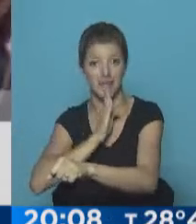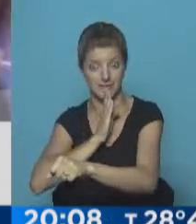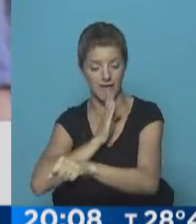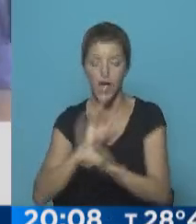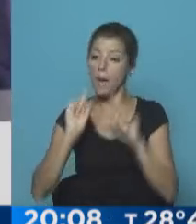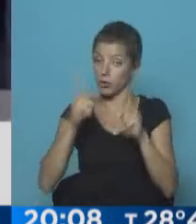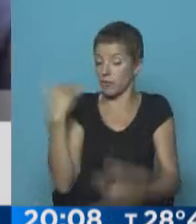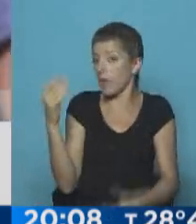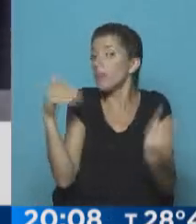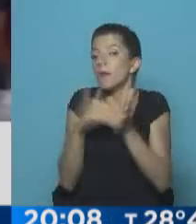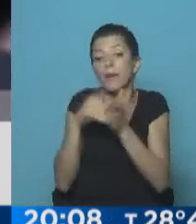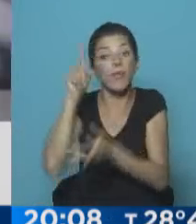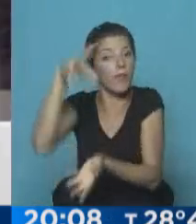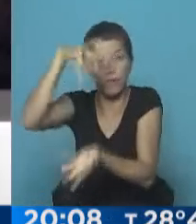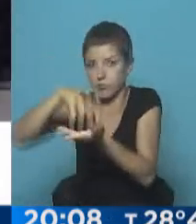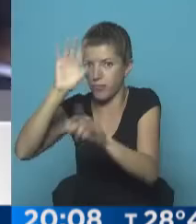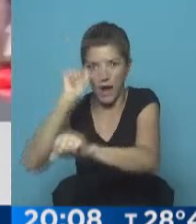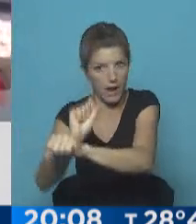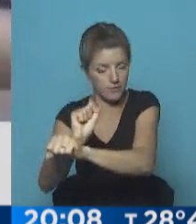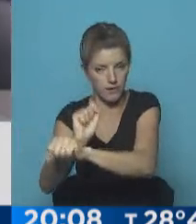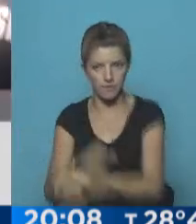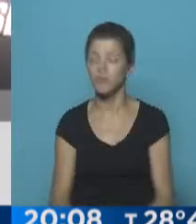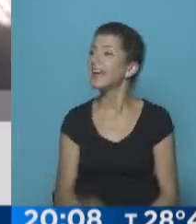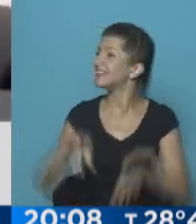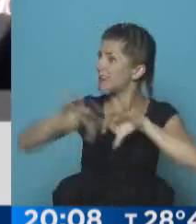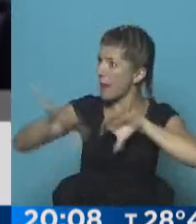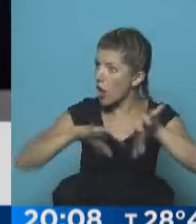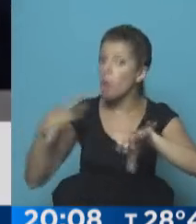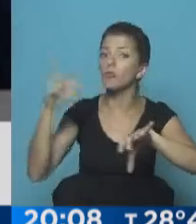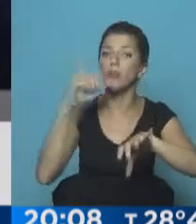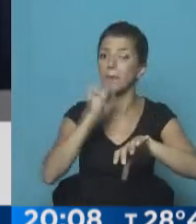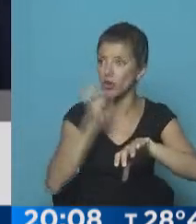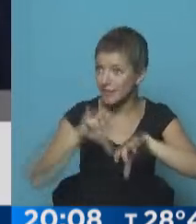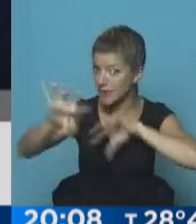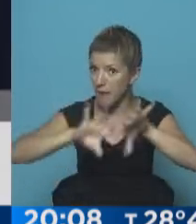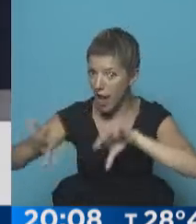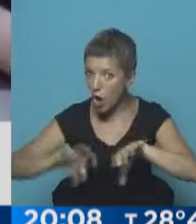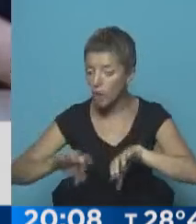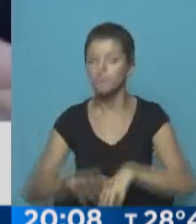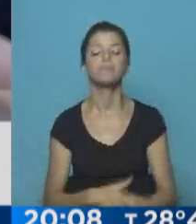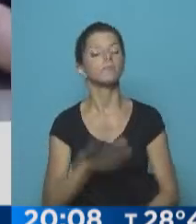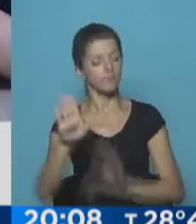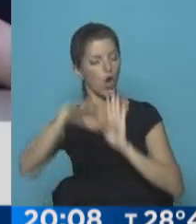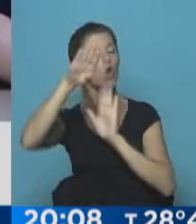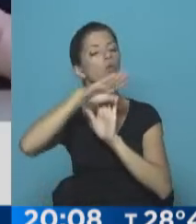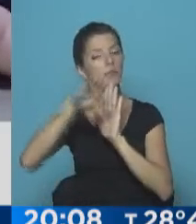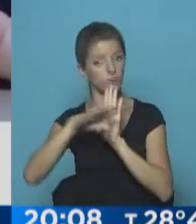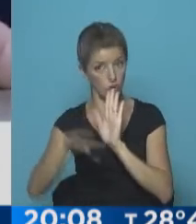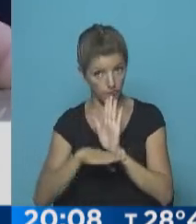también del servicio penitenciario. ¿Cuáles son las condiciones? ¿Van a quedar por separado, detenidos? ¿Cómo son las condiciones? Las condiciones, en